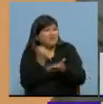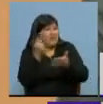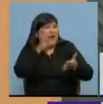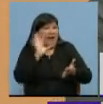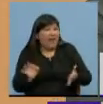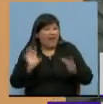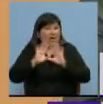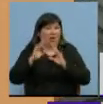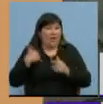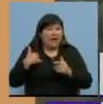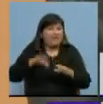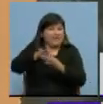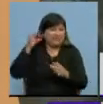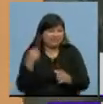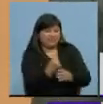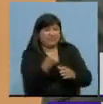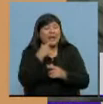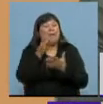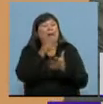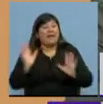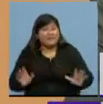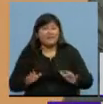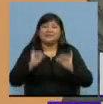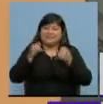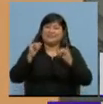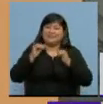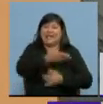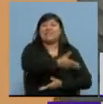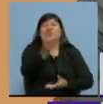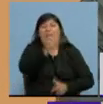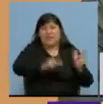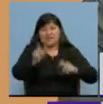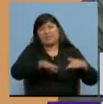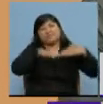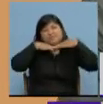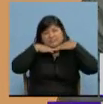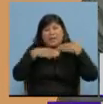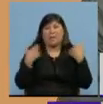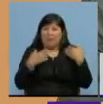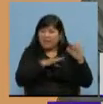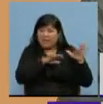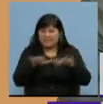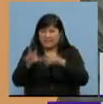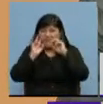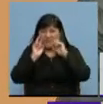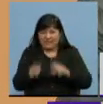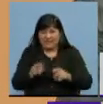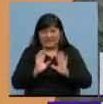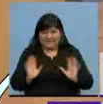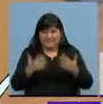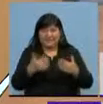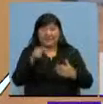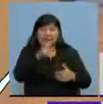bueno que la gente vaya y lo pueda ver ahí en vivo. Quedó lindo, la verdad que está muy lindo, es un lindo